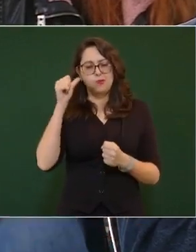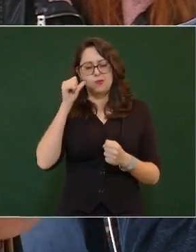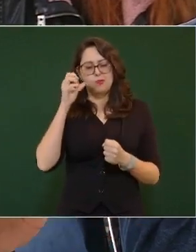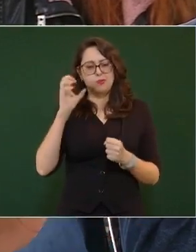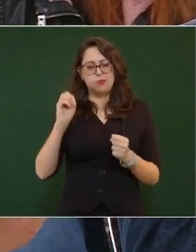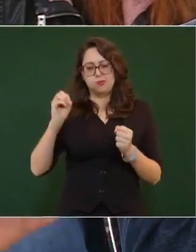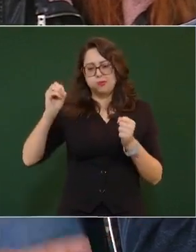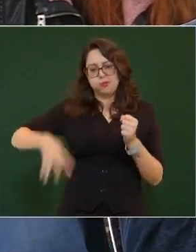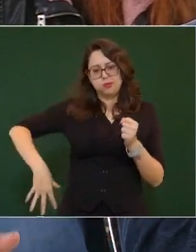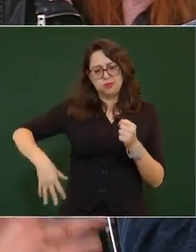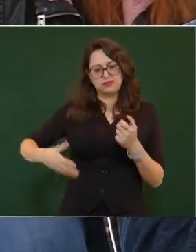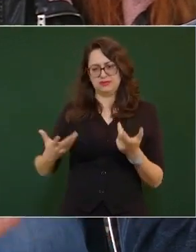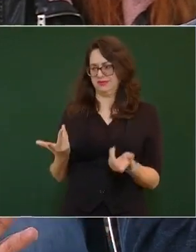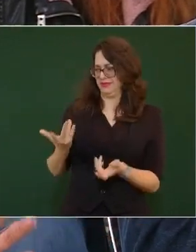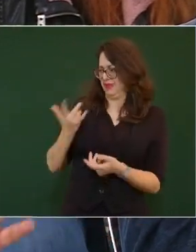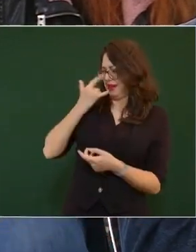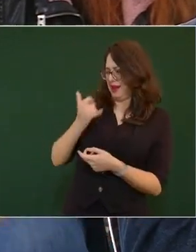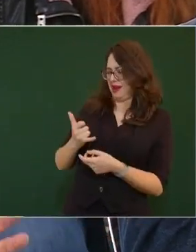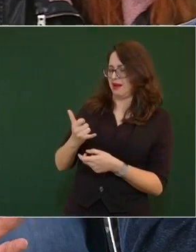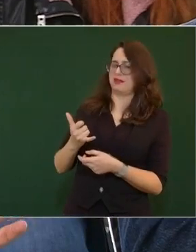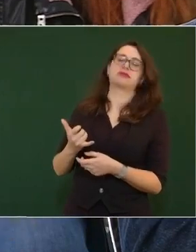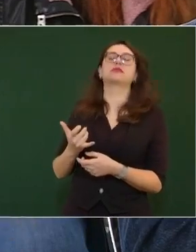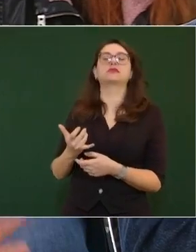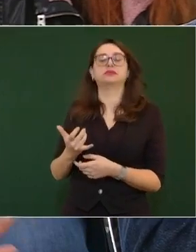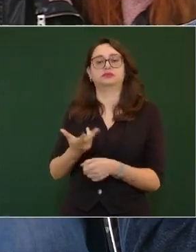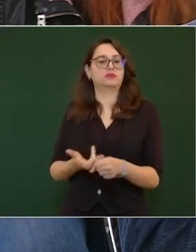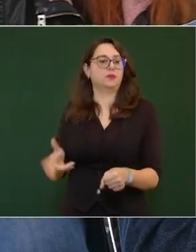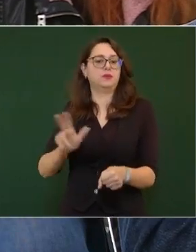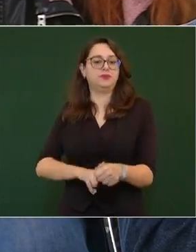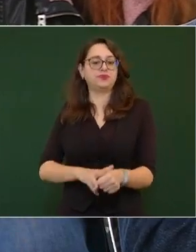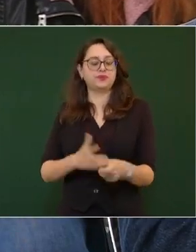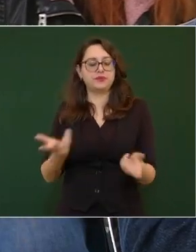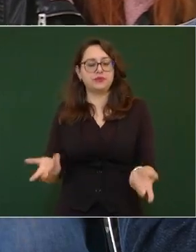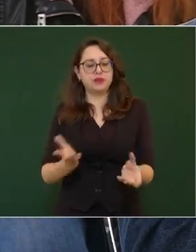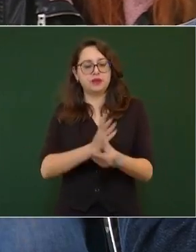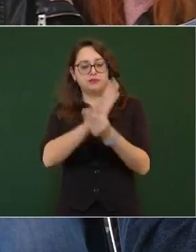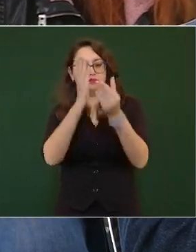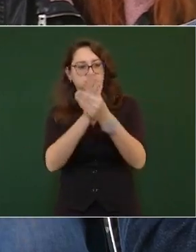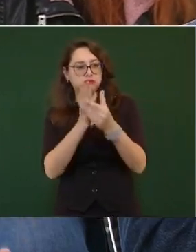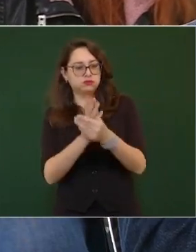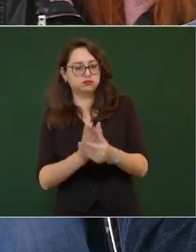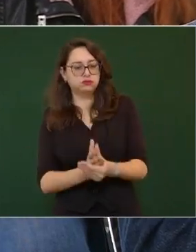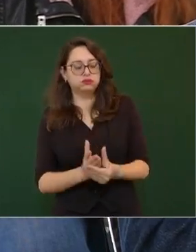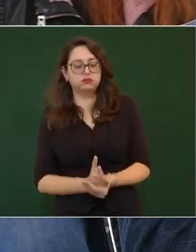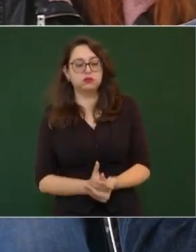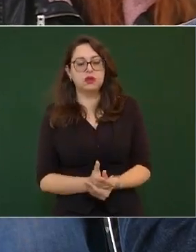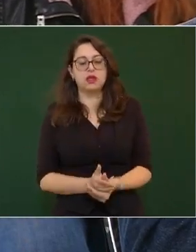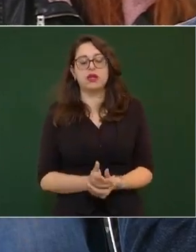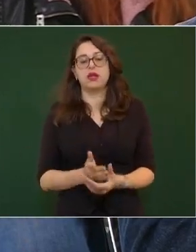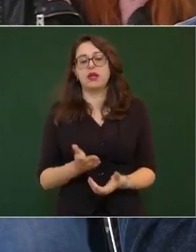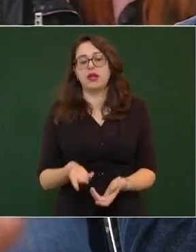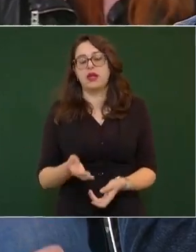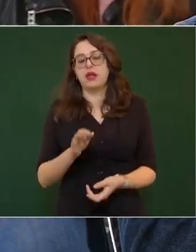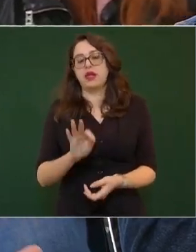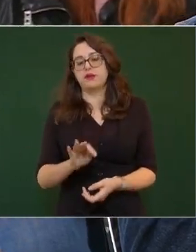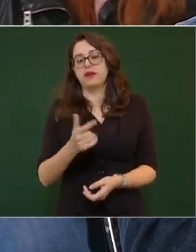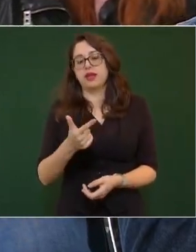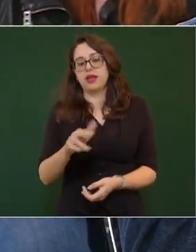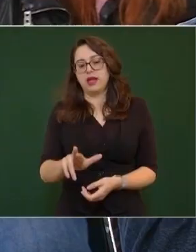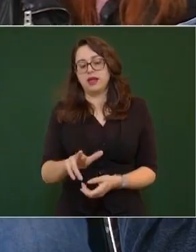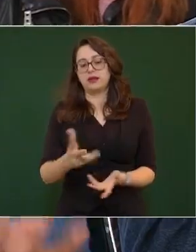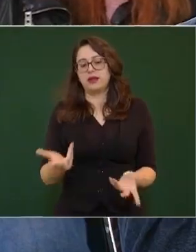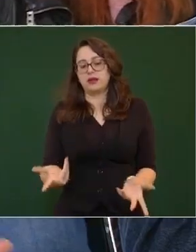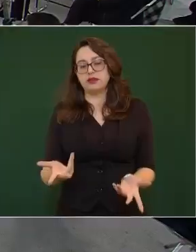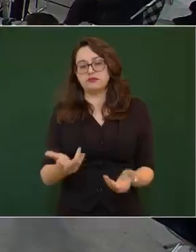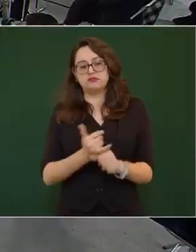y eso está ahí. Además de todas las carpetas de investigación que hay en la FGR, porque es sabido por usted,